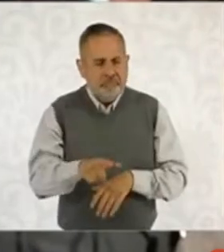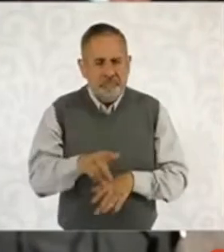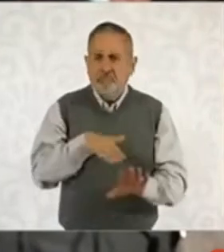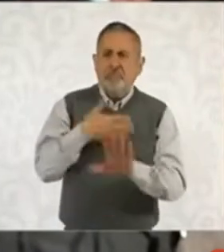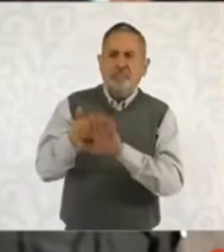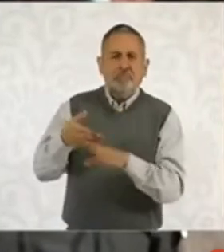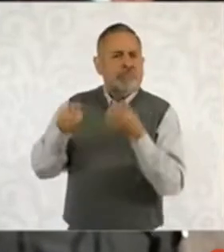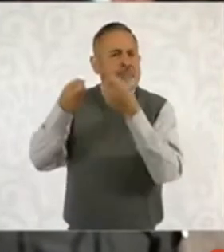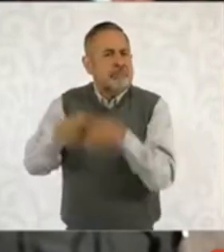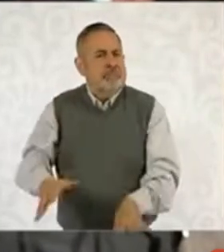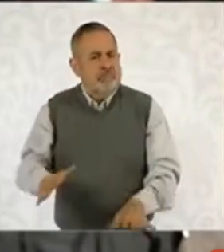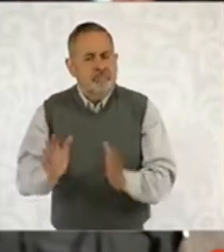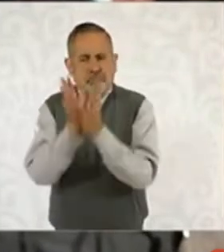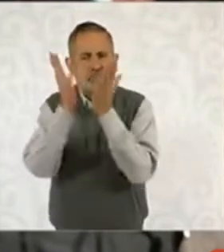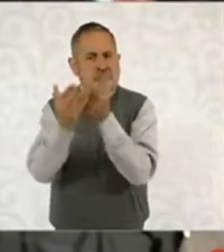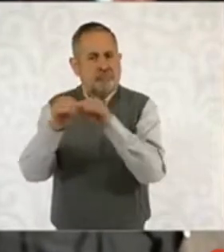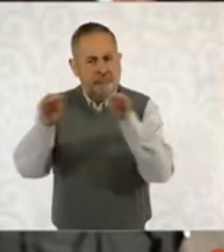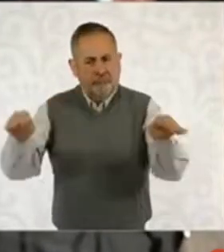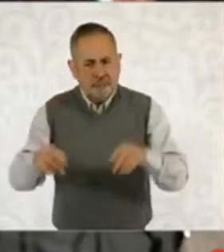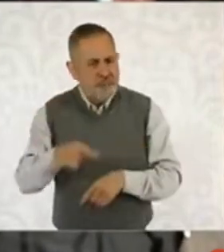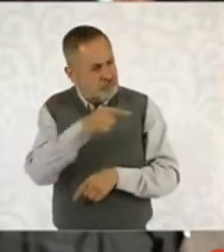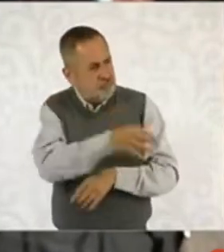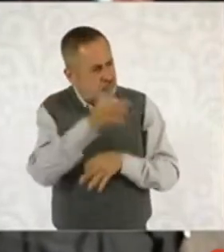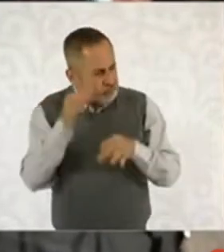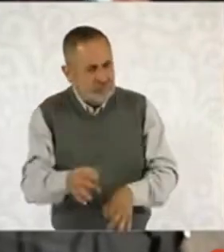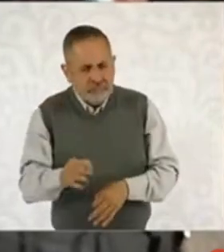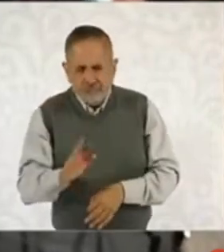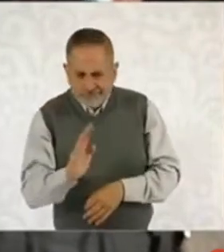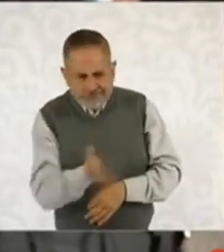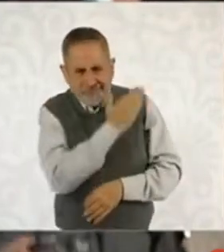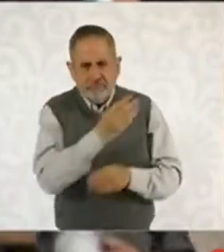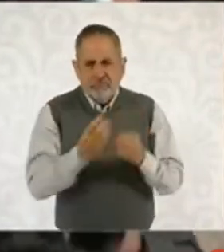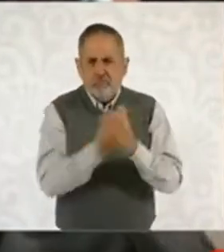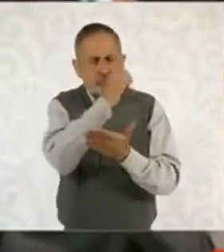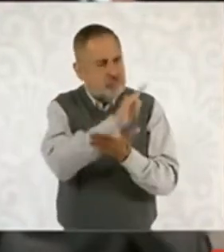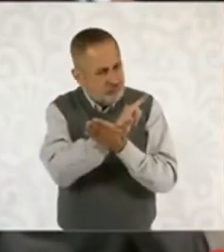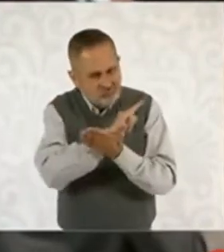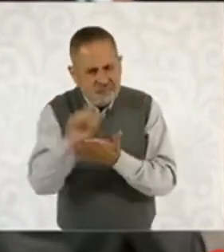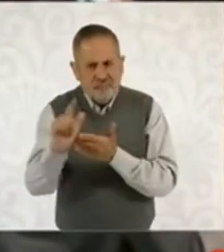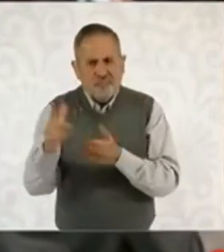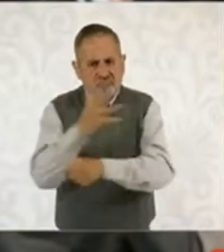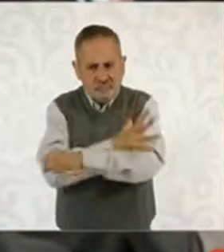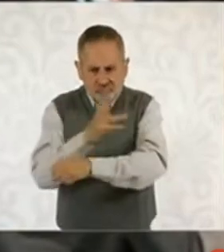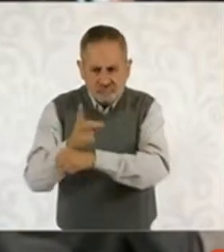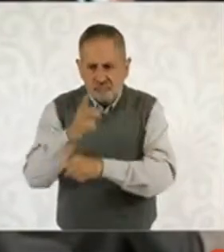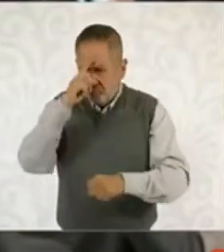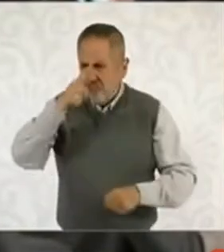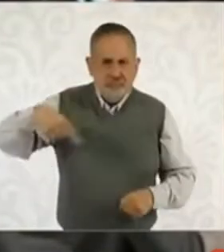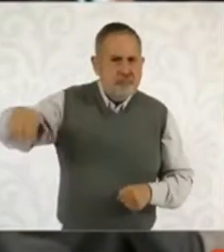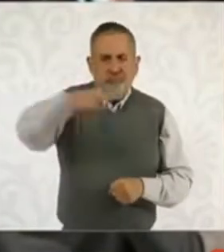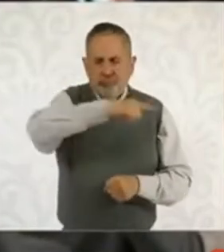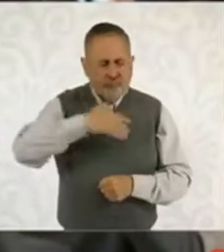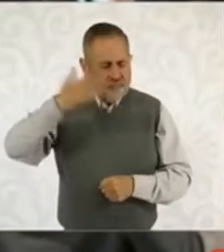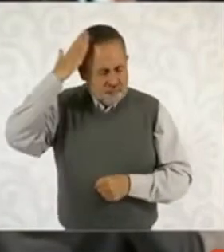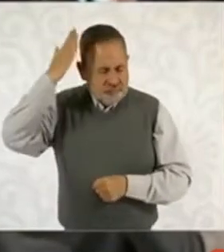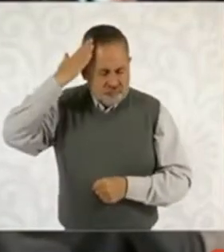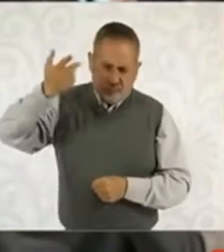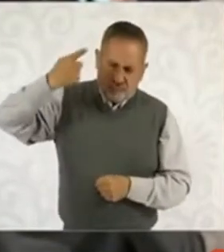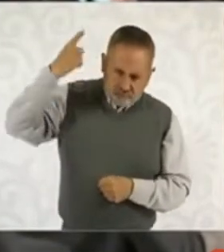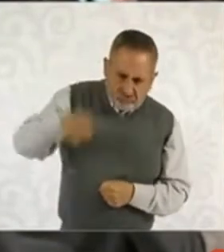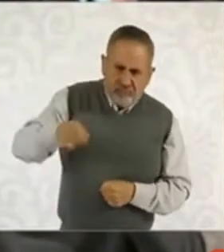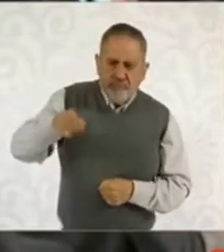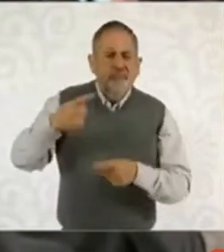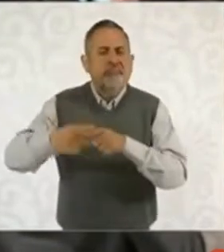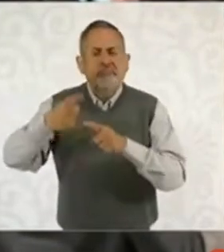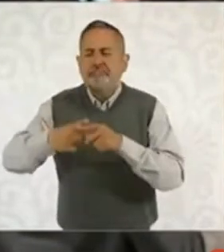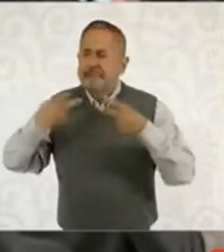democracia de México, pero sobre todo para que sea garantía de que el pueblo es el soberano y el pueblo es